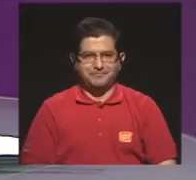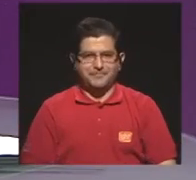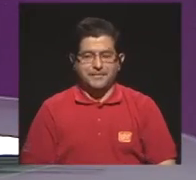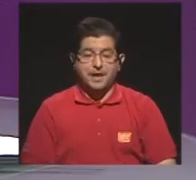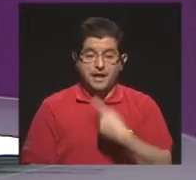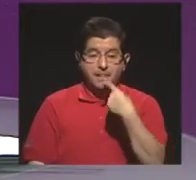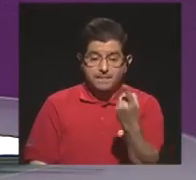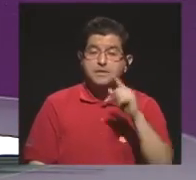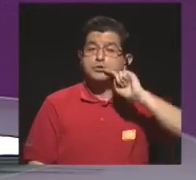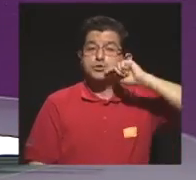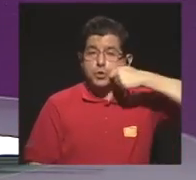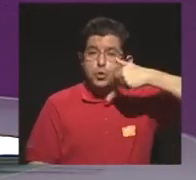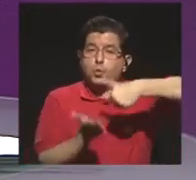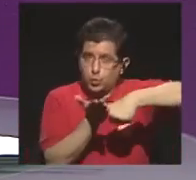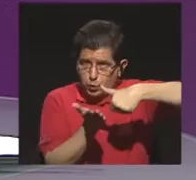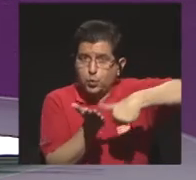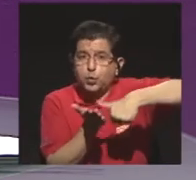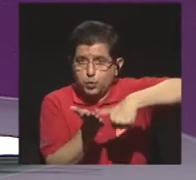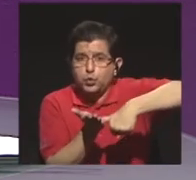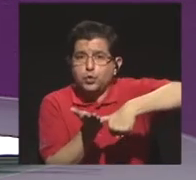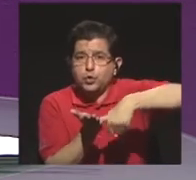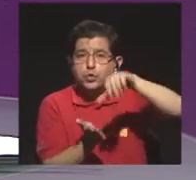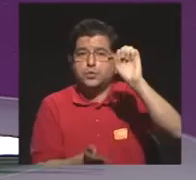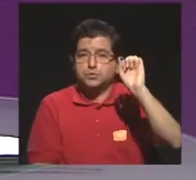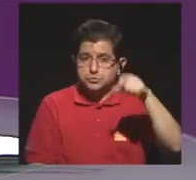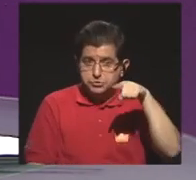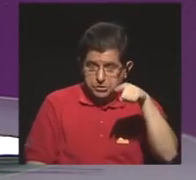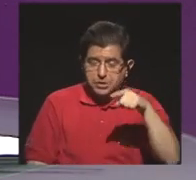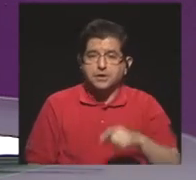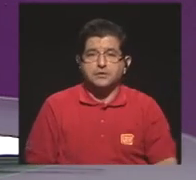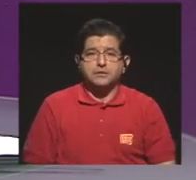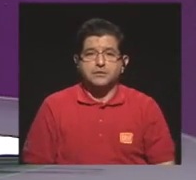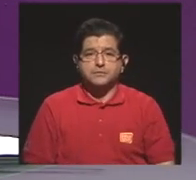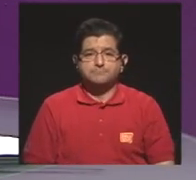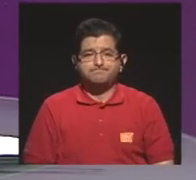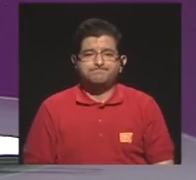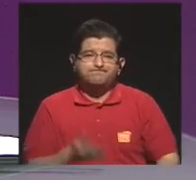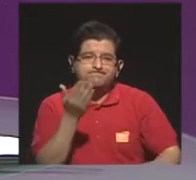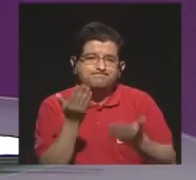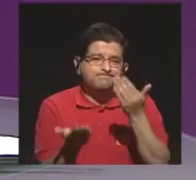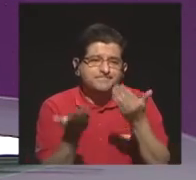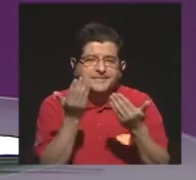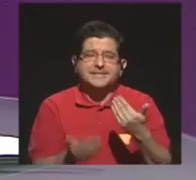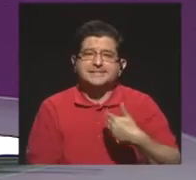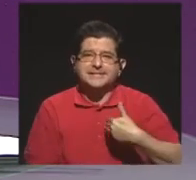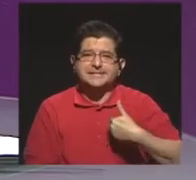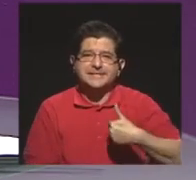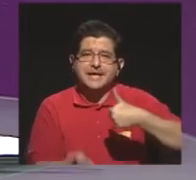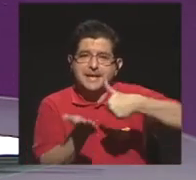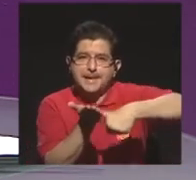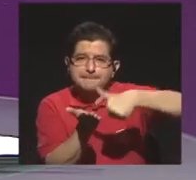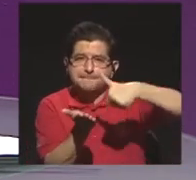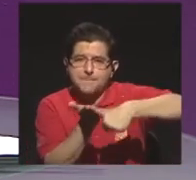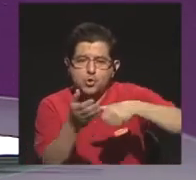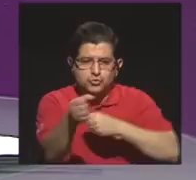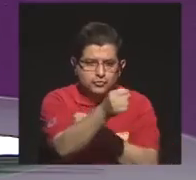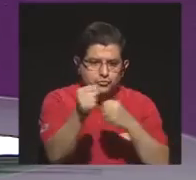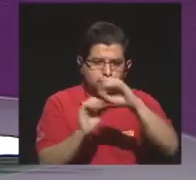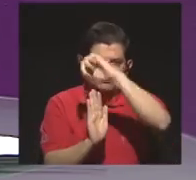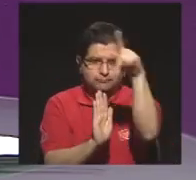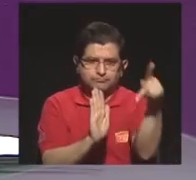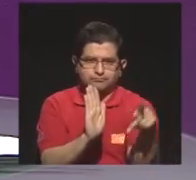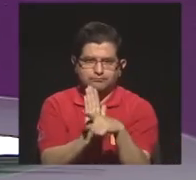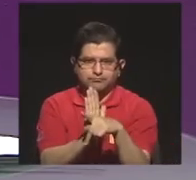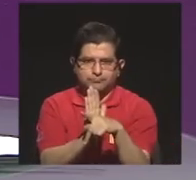lo que dice el Código Electoral ha sido, más bien, hay un voto de la Sala